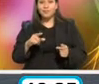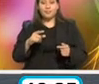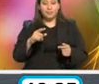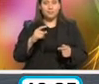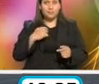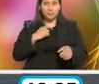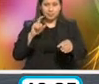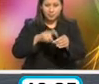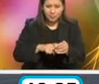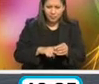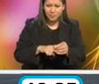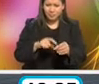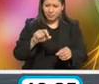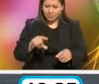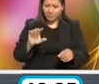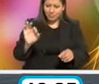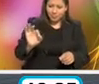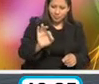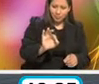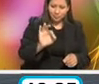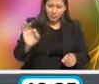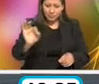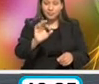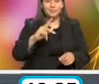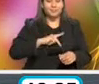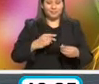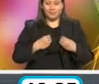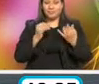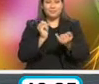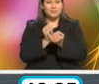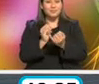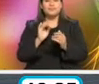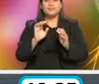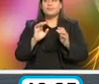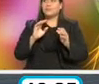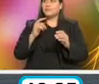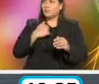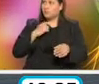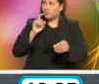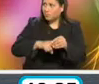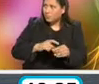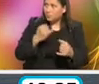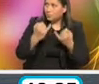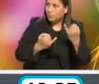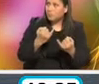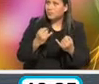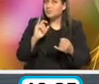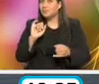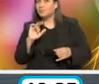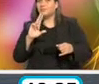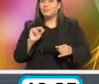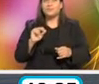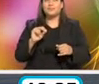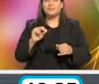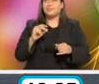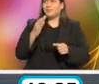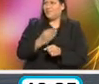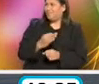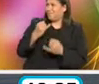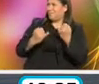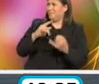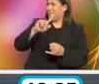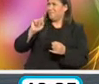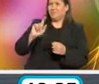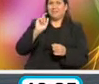parte de las piezas, un poco como en la vida, ¿no? No sabemos si somos parte de un juego más grande o demás. Y todo lo que estamos jugando, ¿no? Claro.